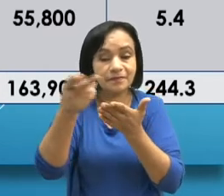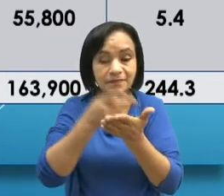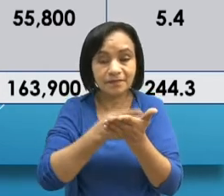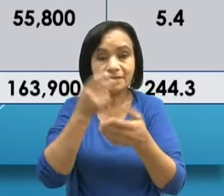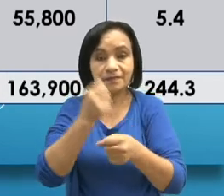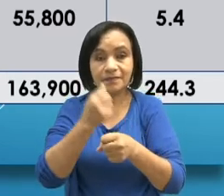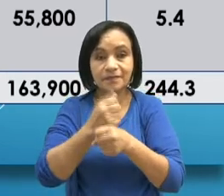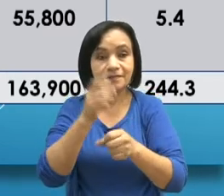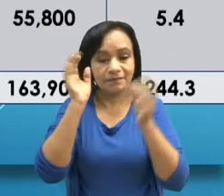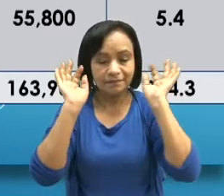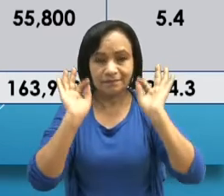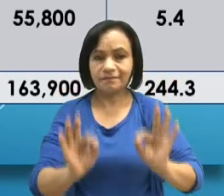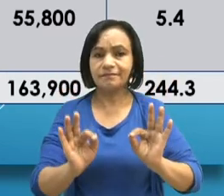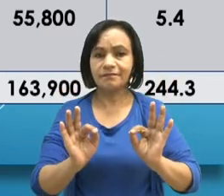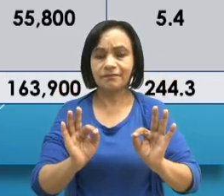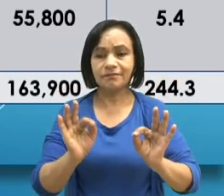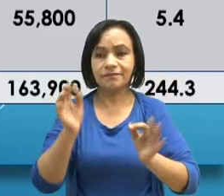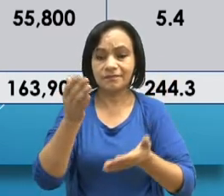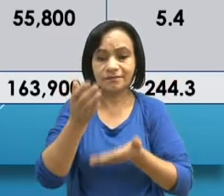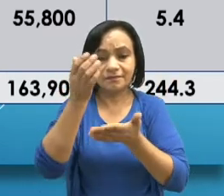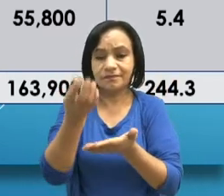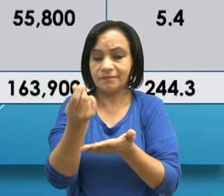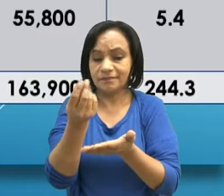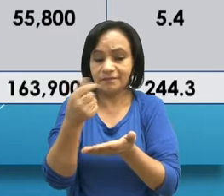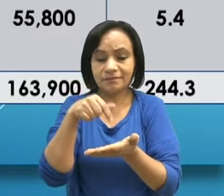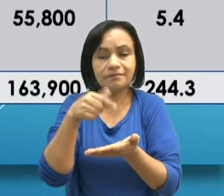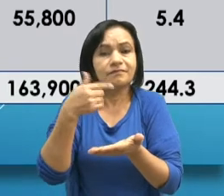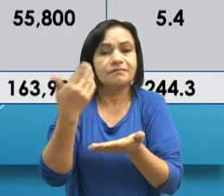ejecutó y realmente hubieron fondos